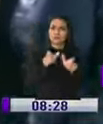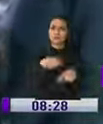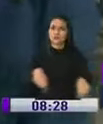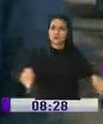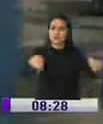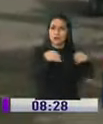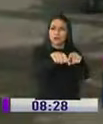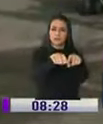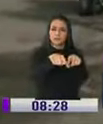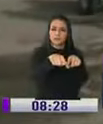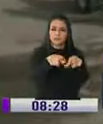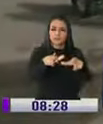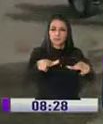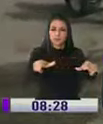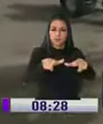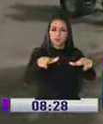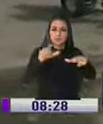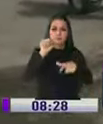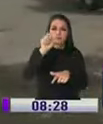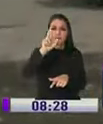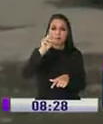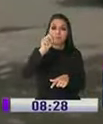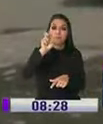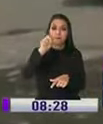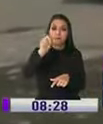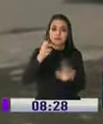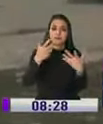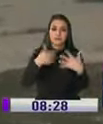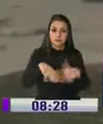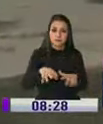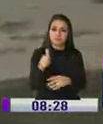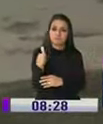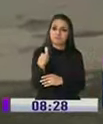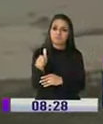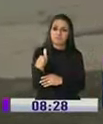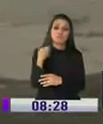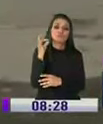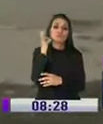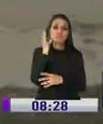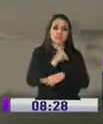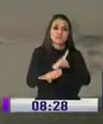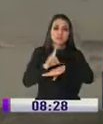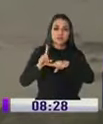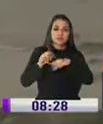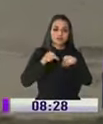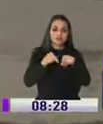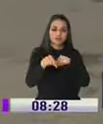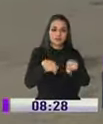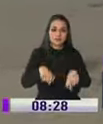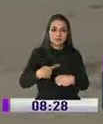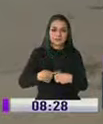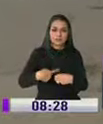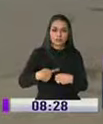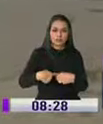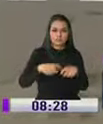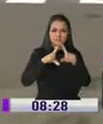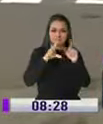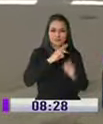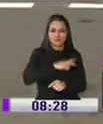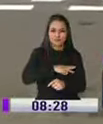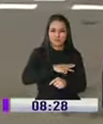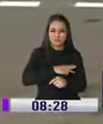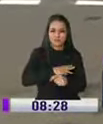habitantes de acá de la Armenia, nos va a explicar Pamela Villacrés, directora de señalización de la empresa metropolitana de